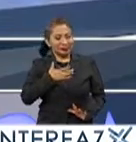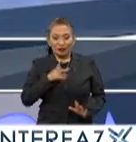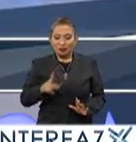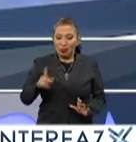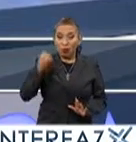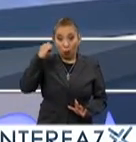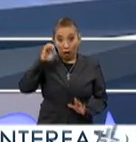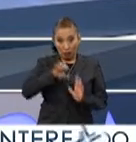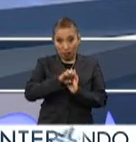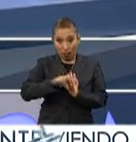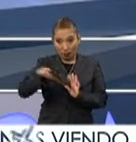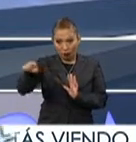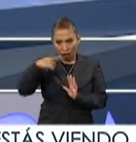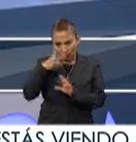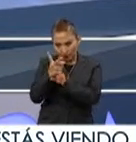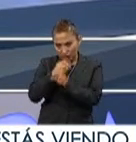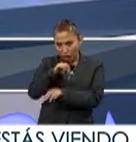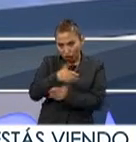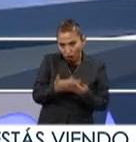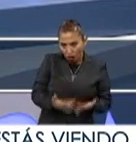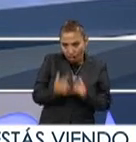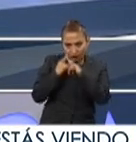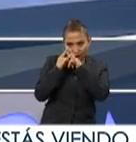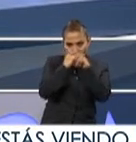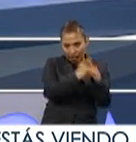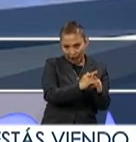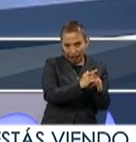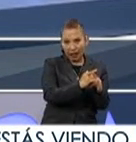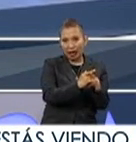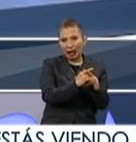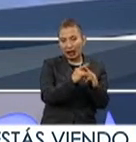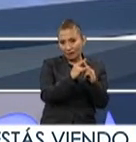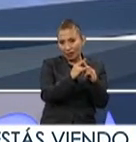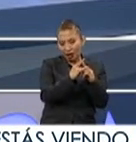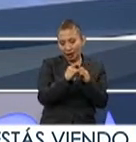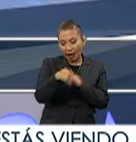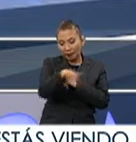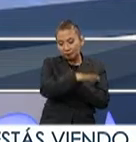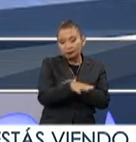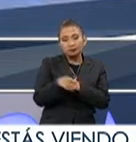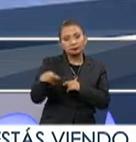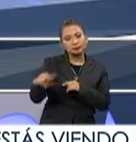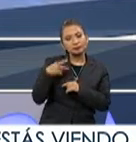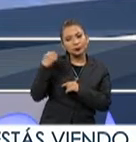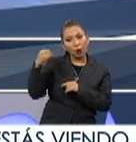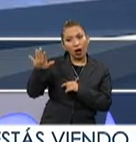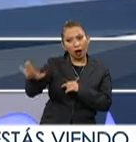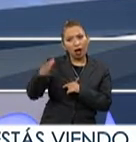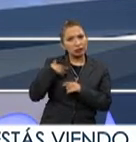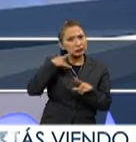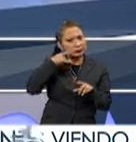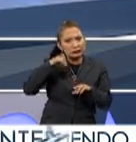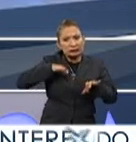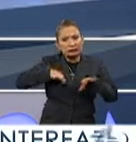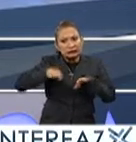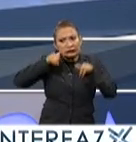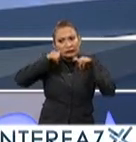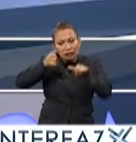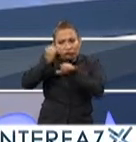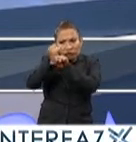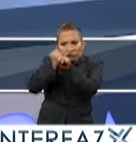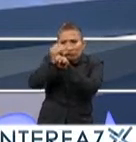pueblos. Oaxaca, por ejemplo, que es el invitado de esta ocasión en la feria, en realidad ha trabajado mucho